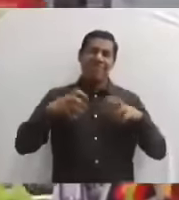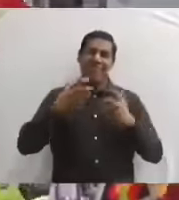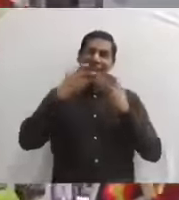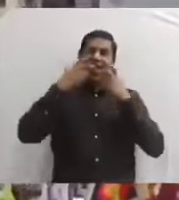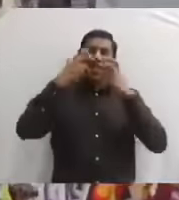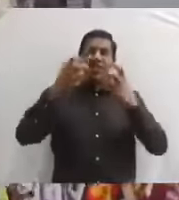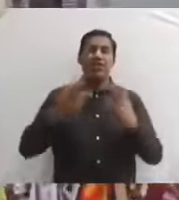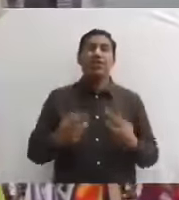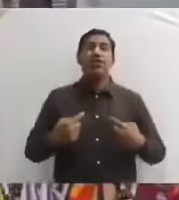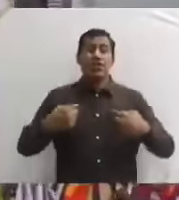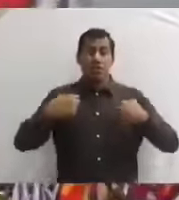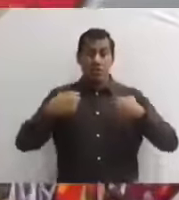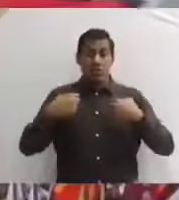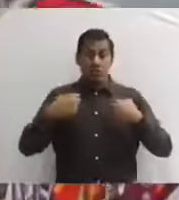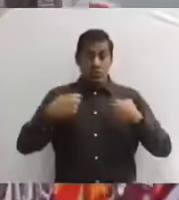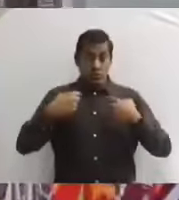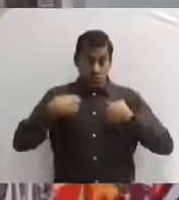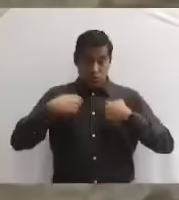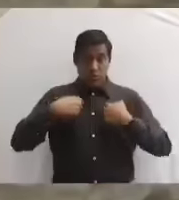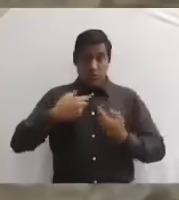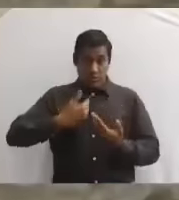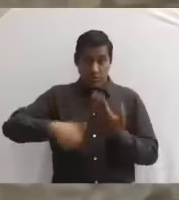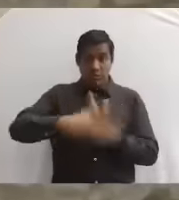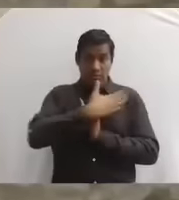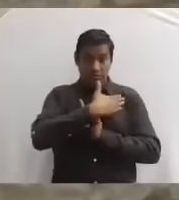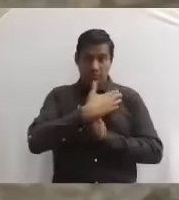Me vengo a comprometer